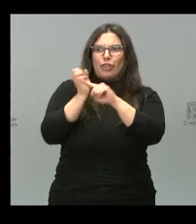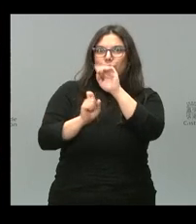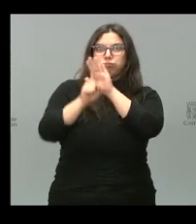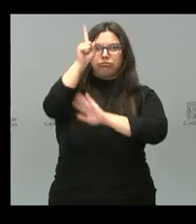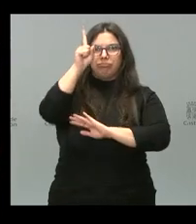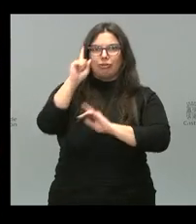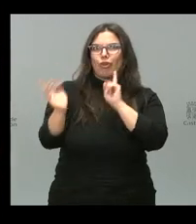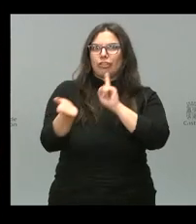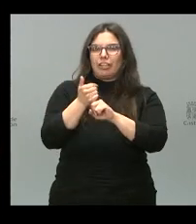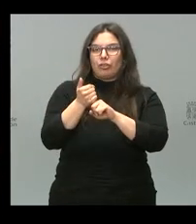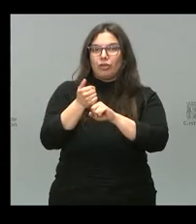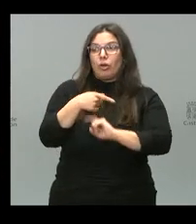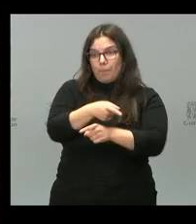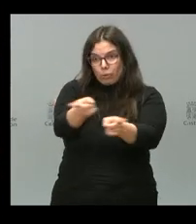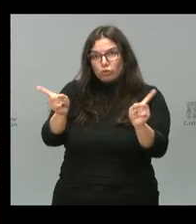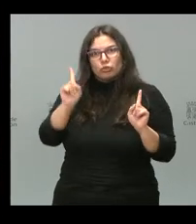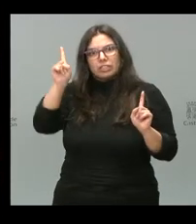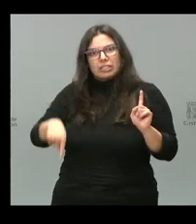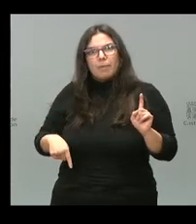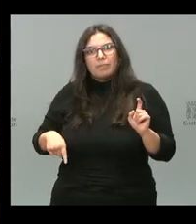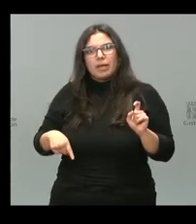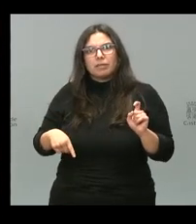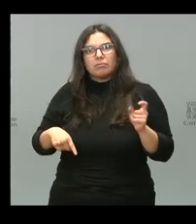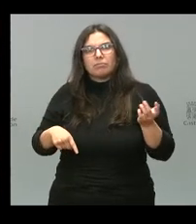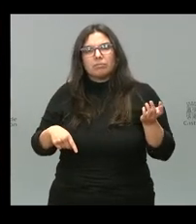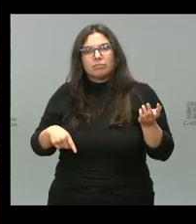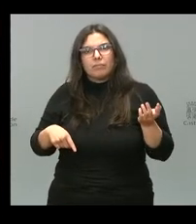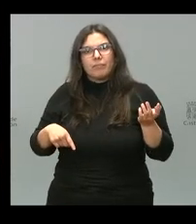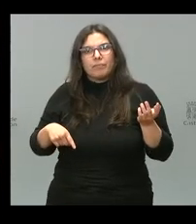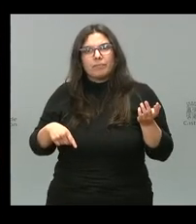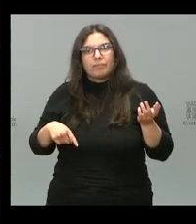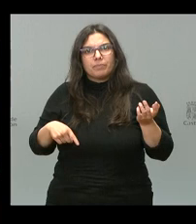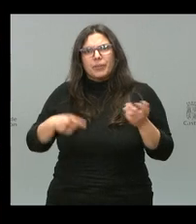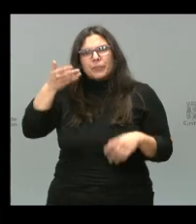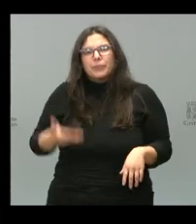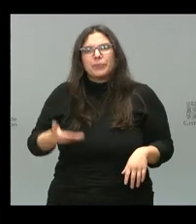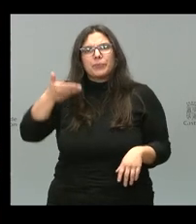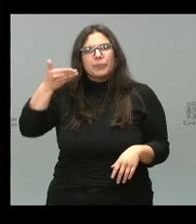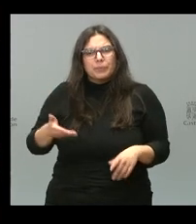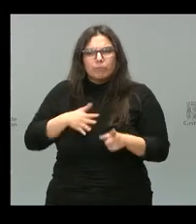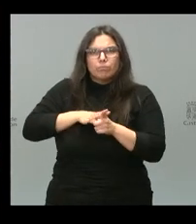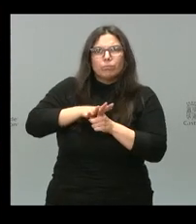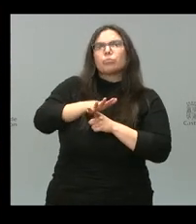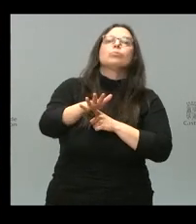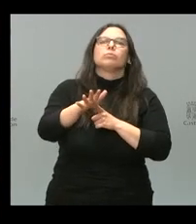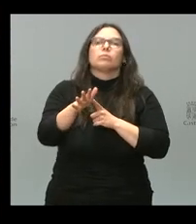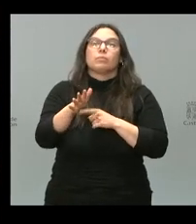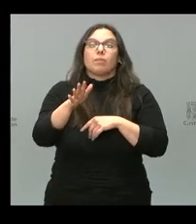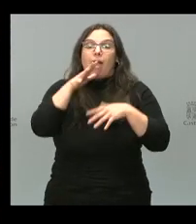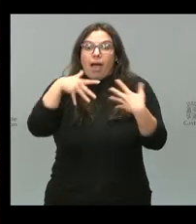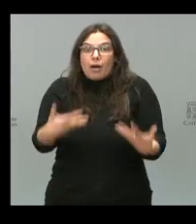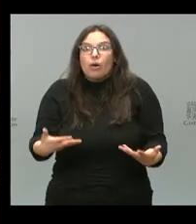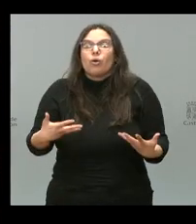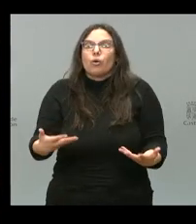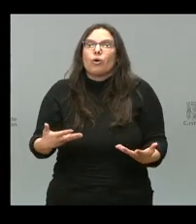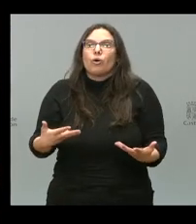comunidades autónomas pero vosotros también habéis sido elemento crucial imprescindible para que ahora